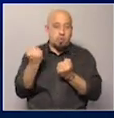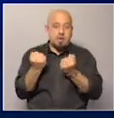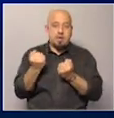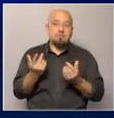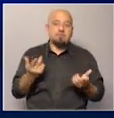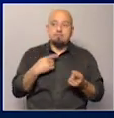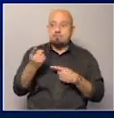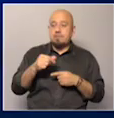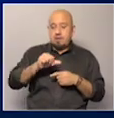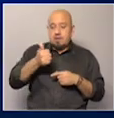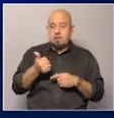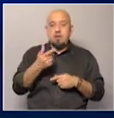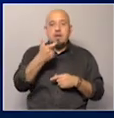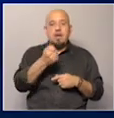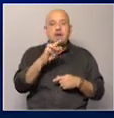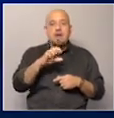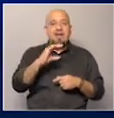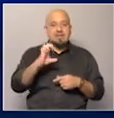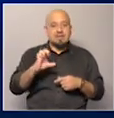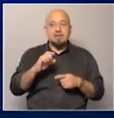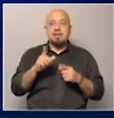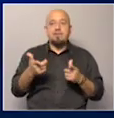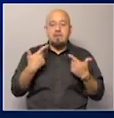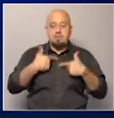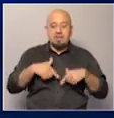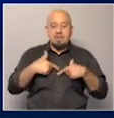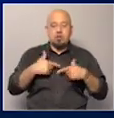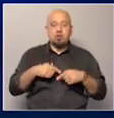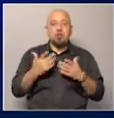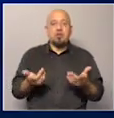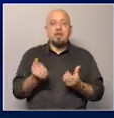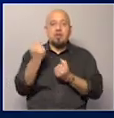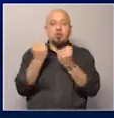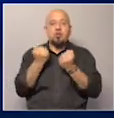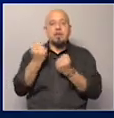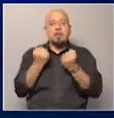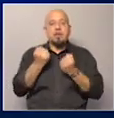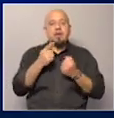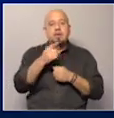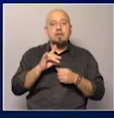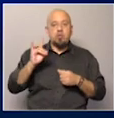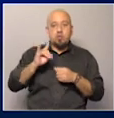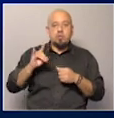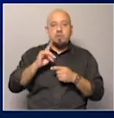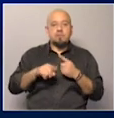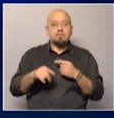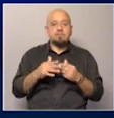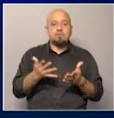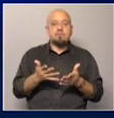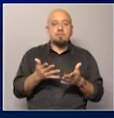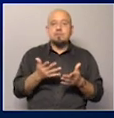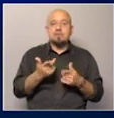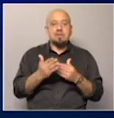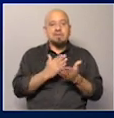mucho al ganador a luís arce con haber sido el ministro de hacienda y de finanzas o de economía y durante buena parte de casi todo el